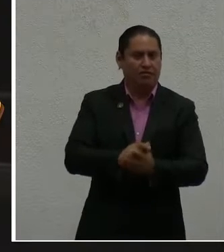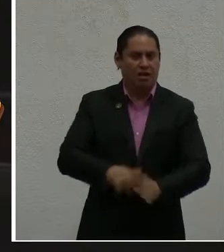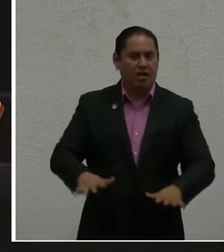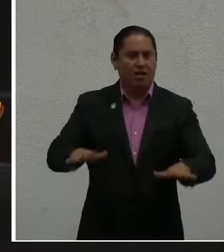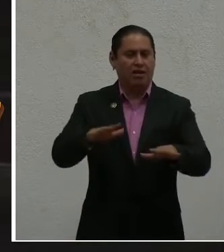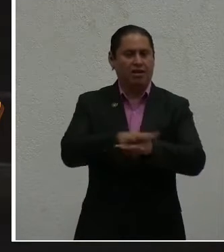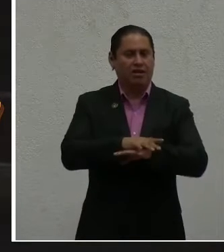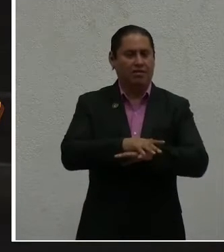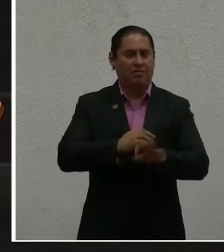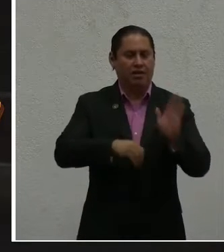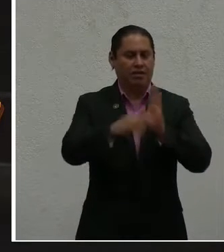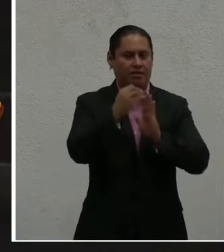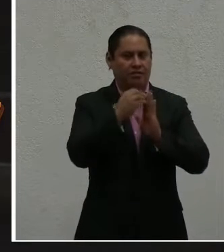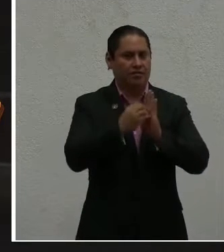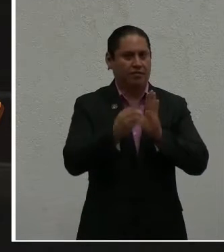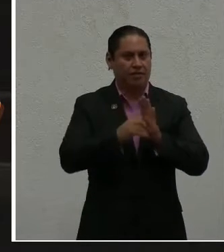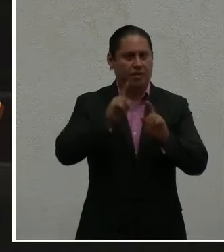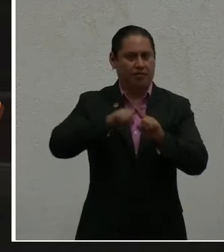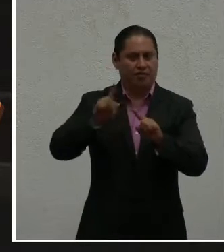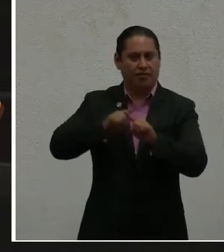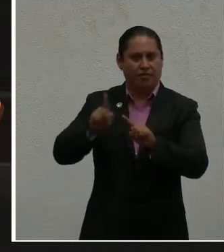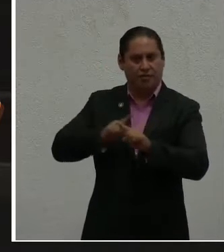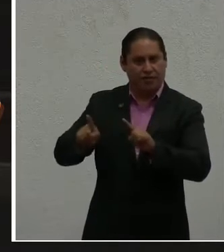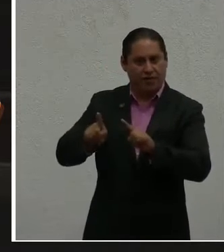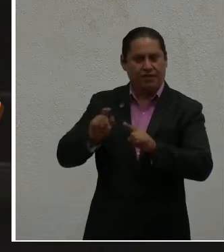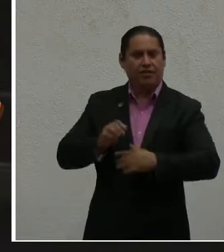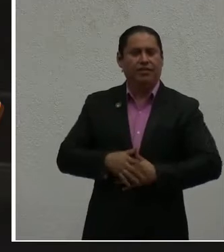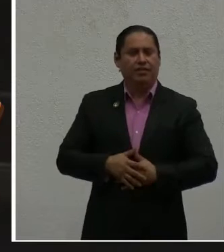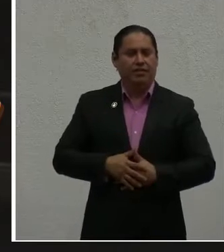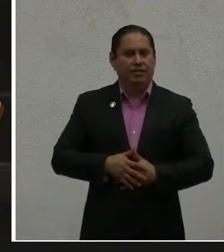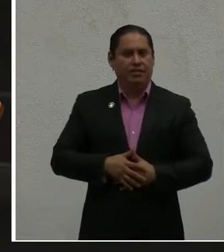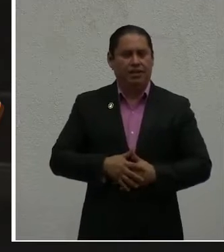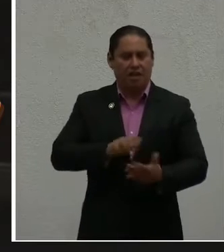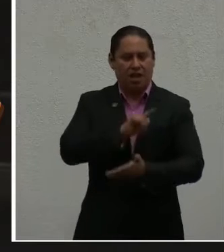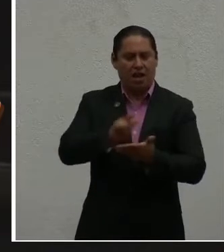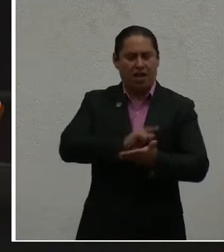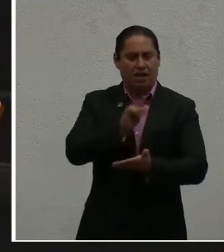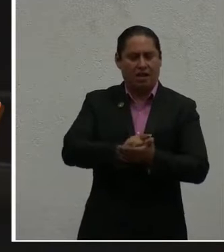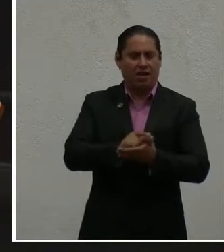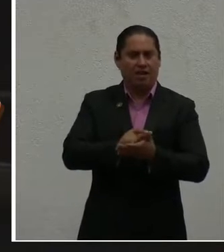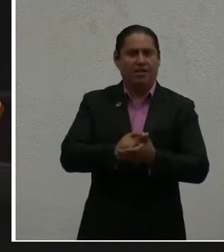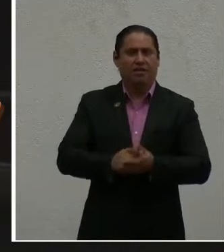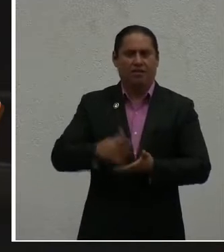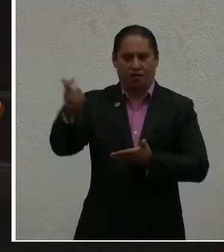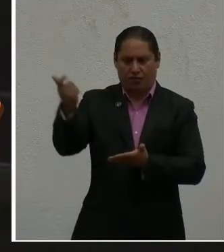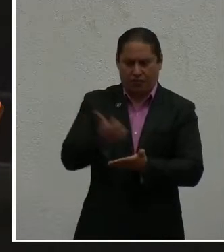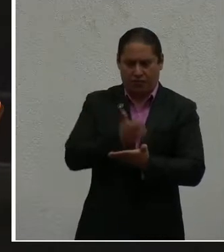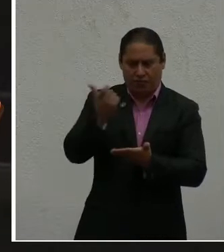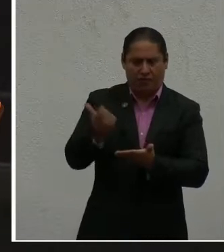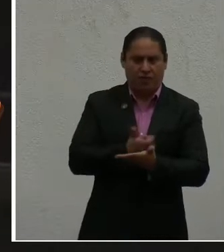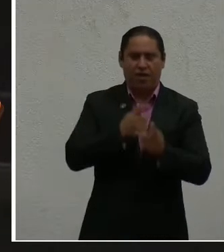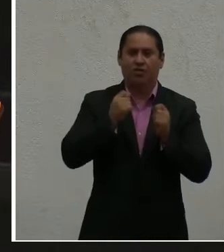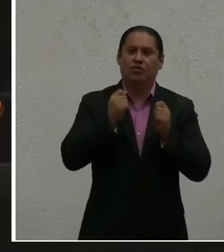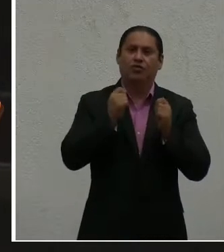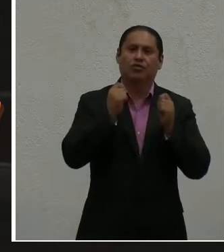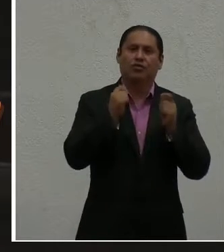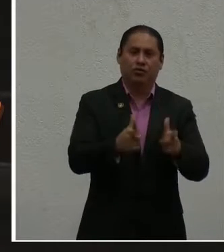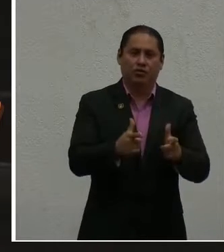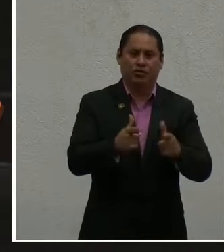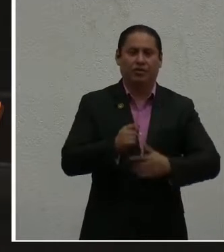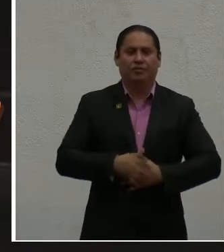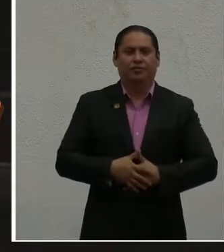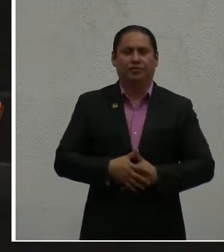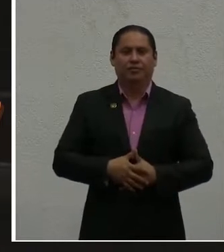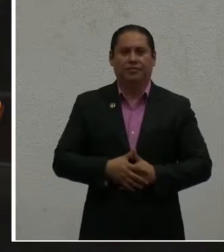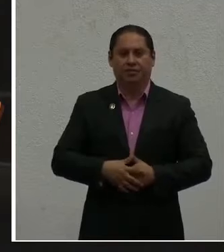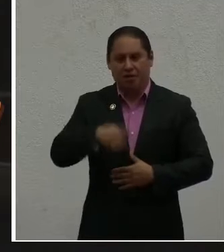reforman y adicionan diversas disposiciones a la Ley de Ingresos para el municipio de Tuxtla Gutiérrez, Chiapas,